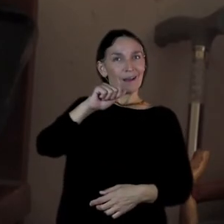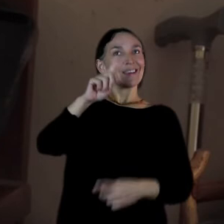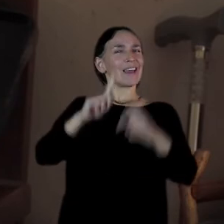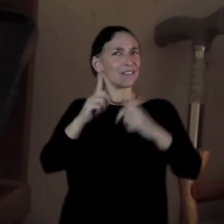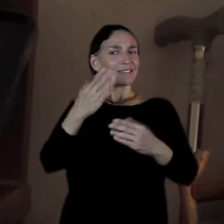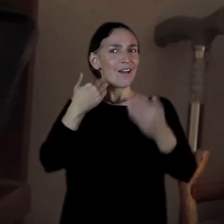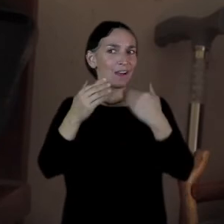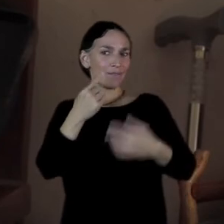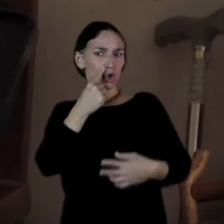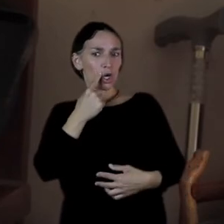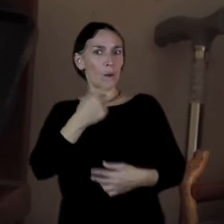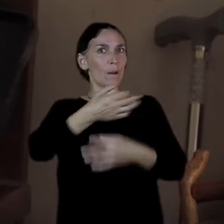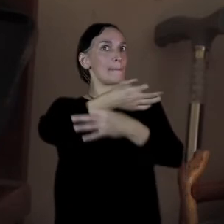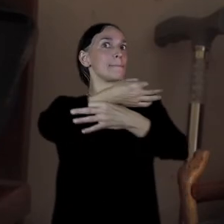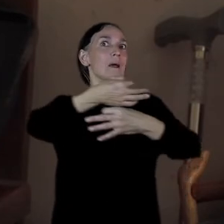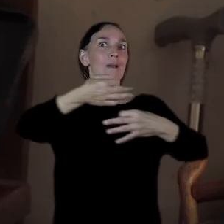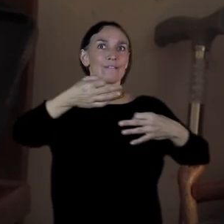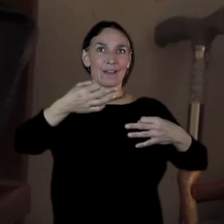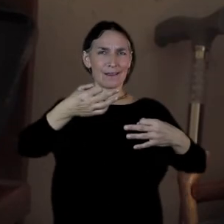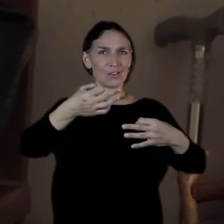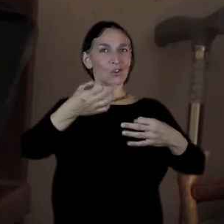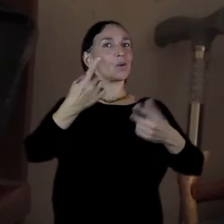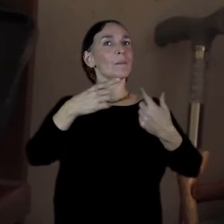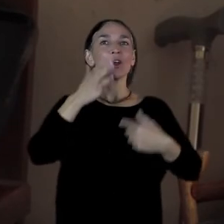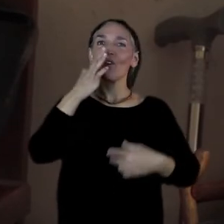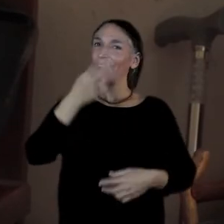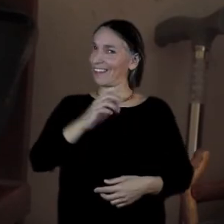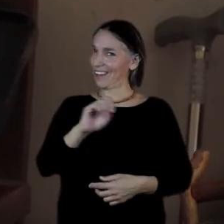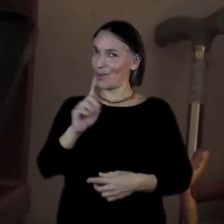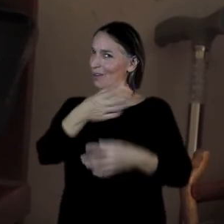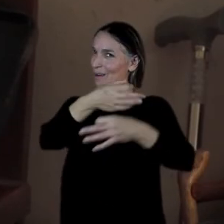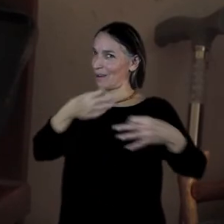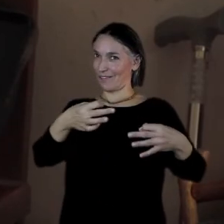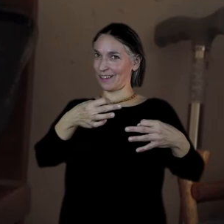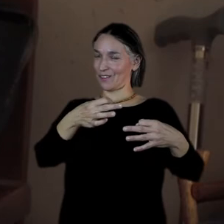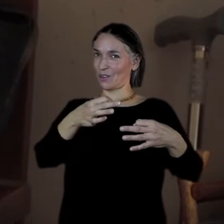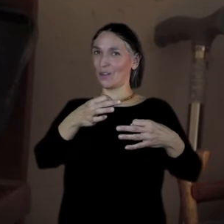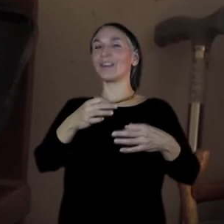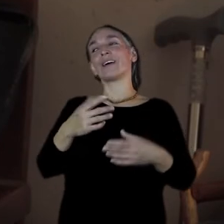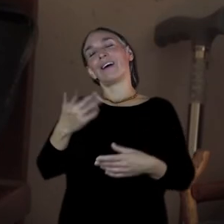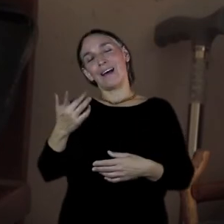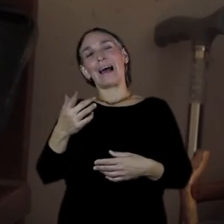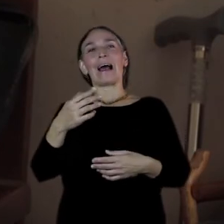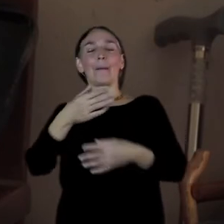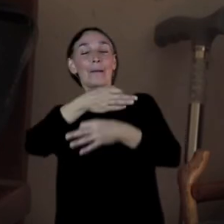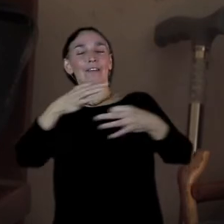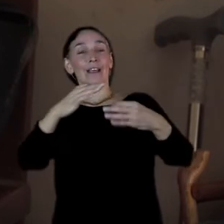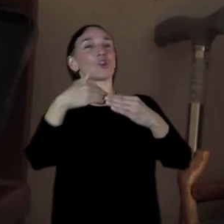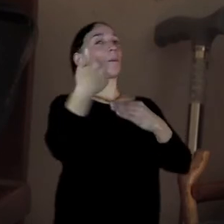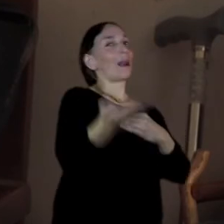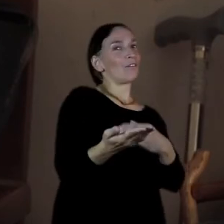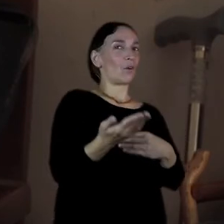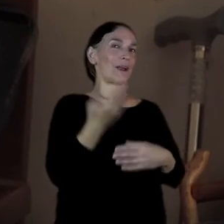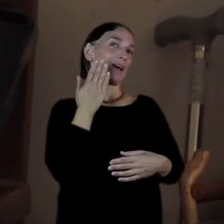y yo te hablaba con ella era modelo pero no era un modelo el modelo